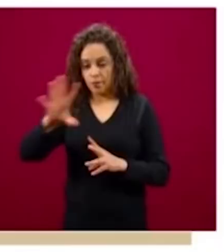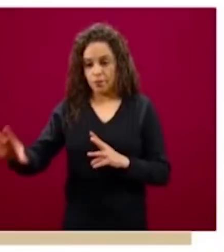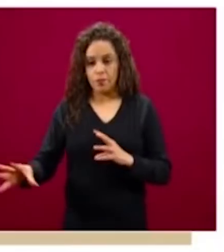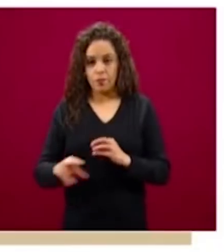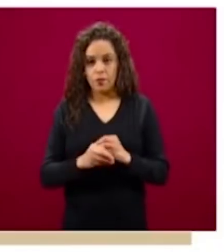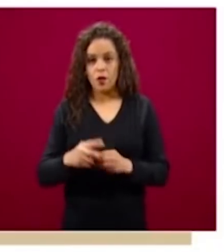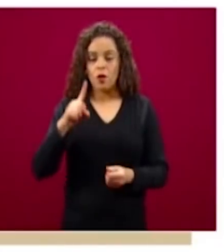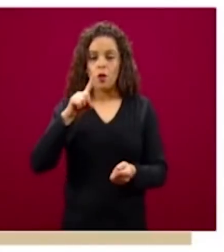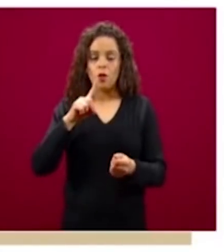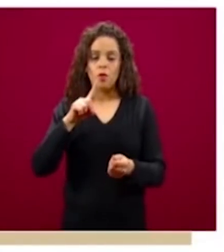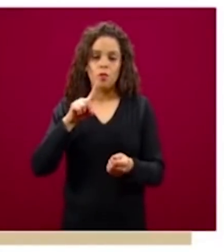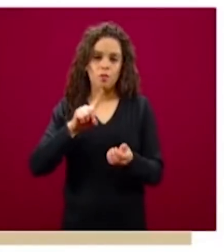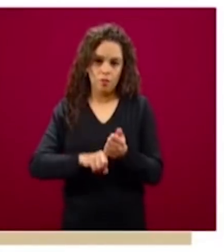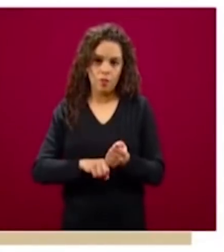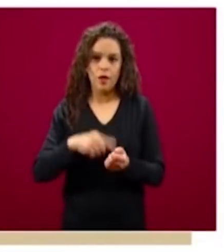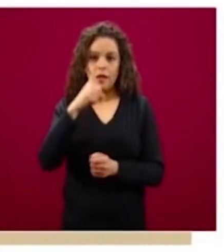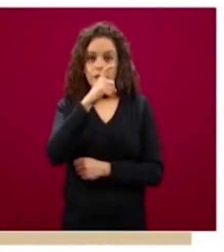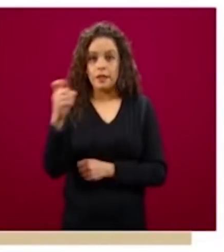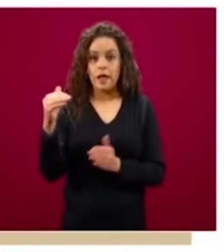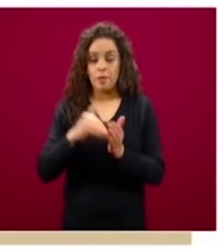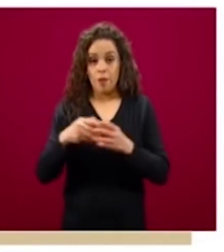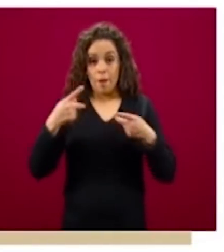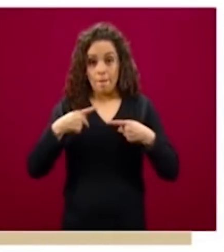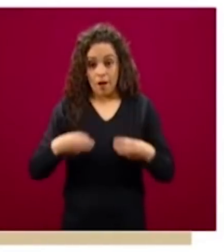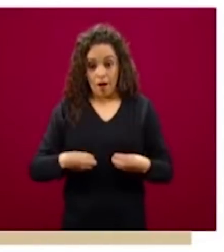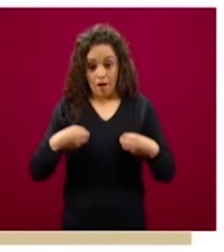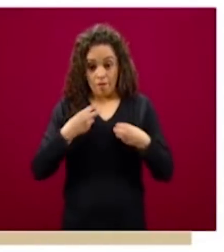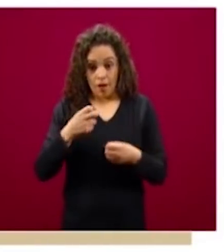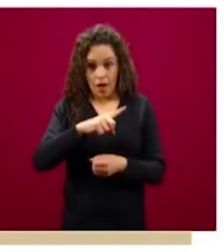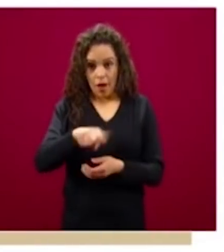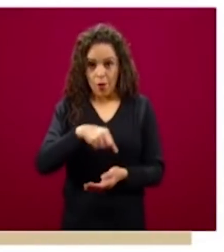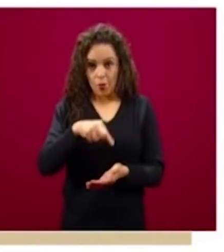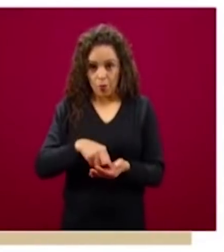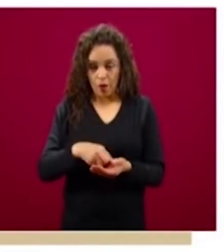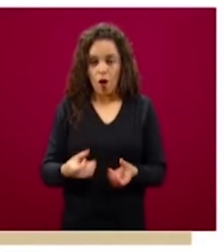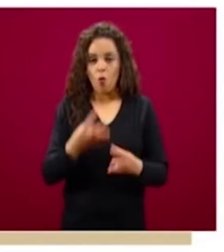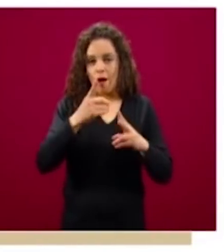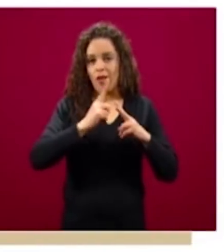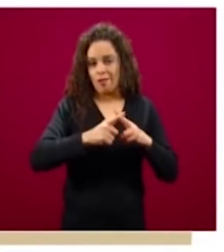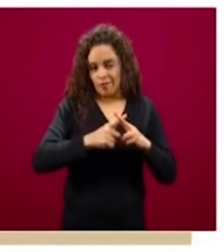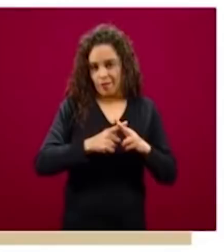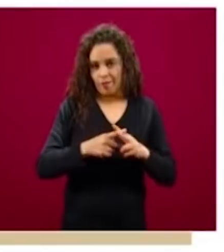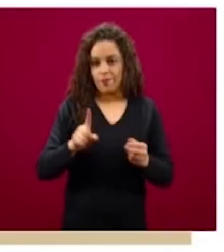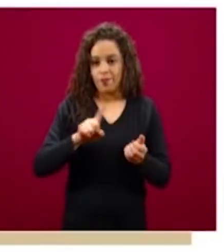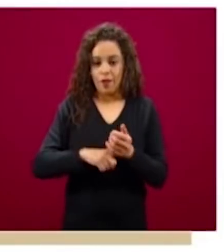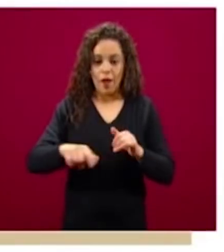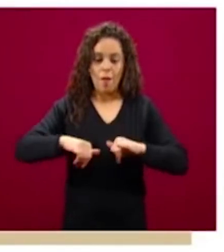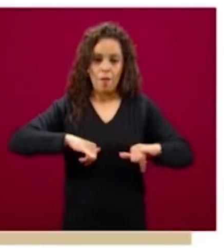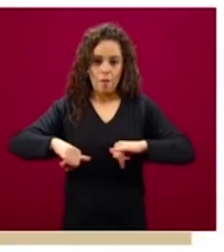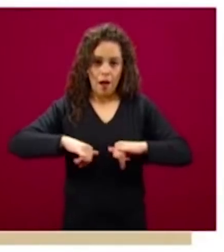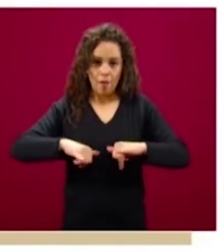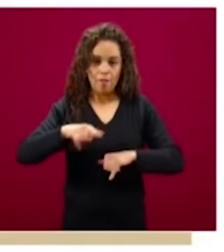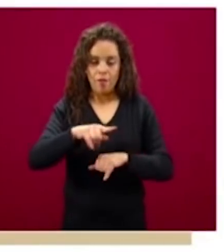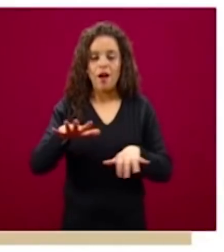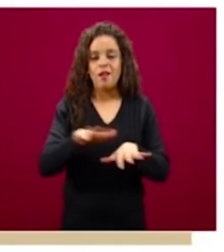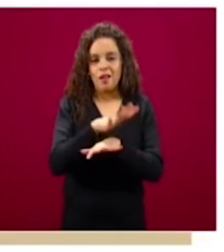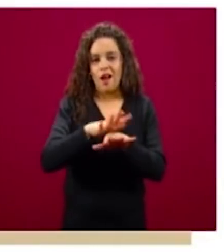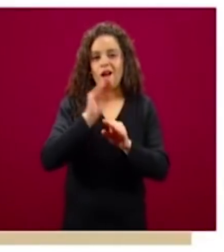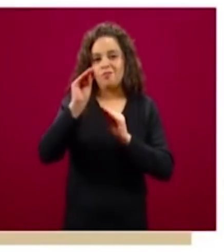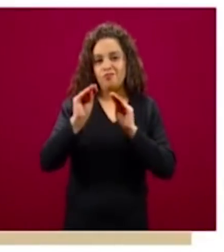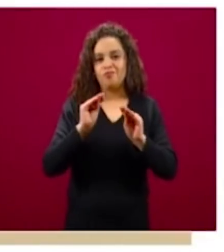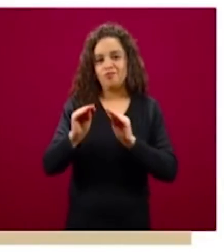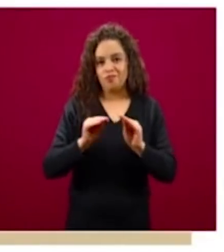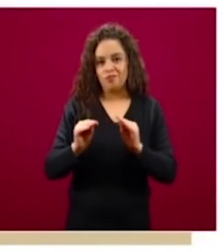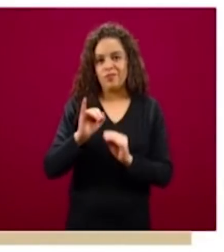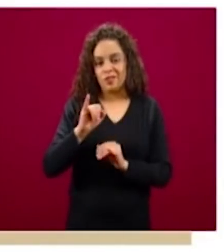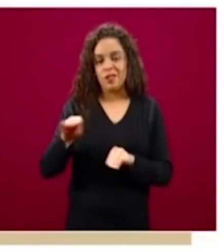habitantes. No ha tenido tampoco muchas variaciones este mapa, a pesar de que también es un mapa móvil, porque se va moviendo esta tasa solamente en los